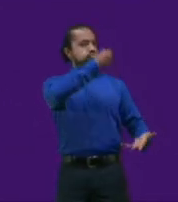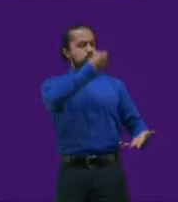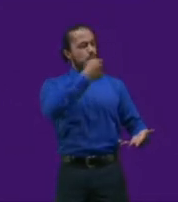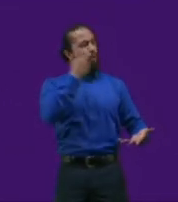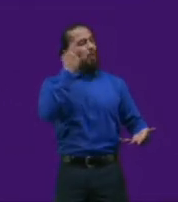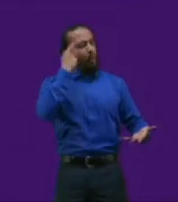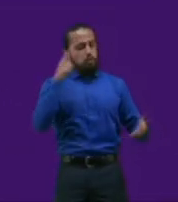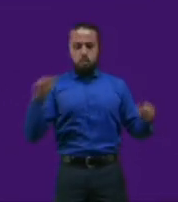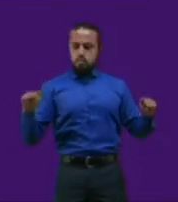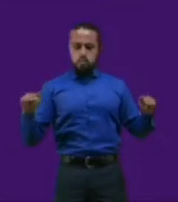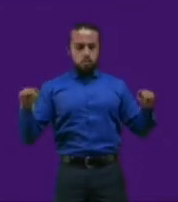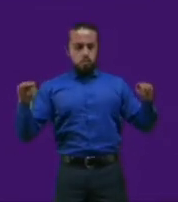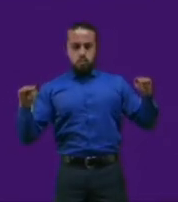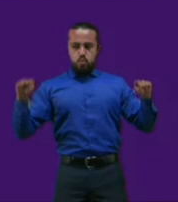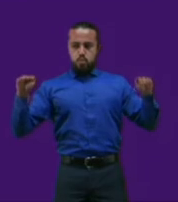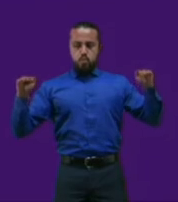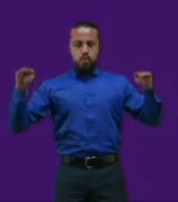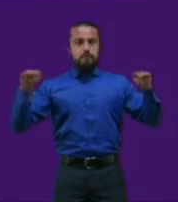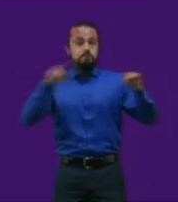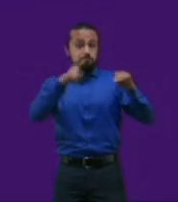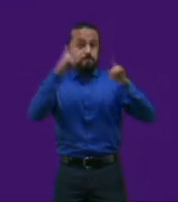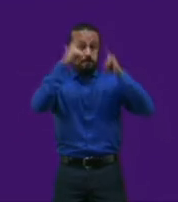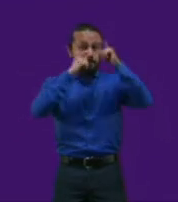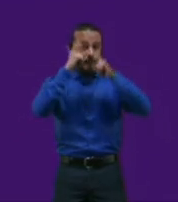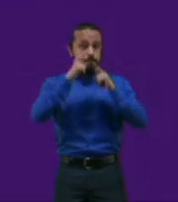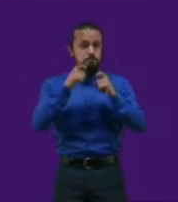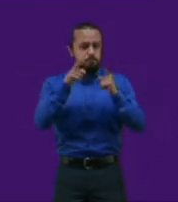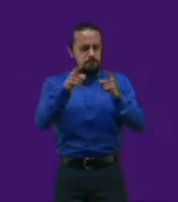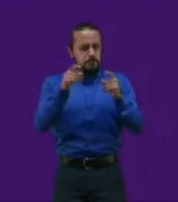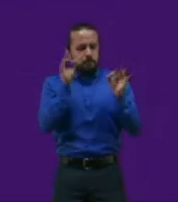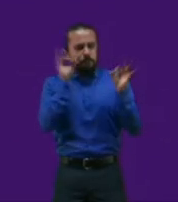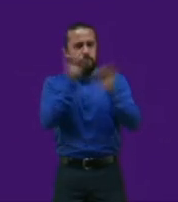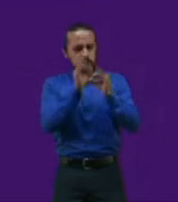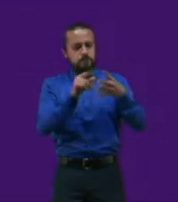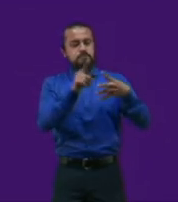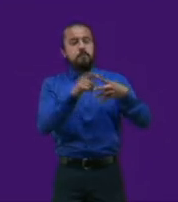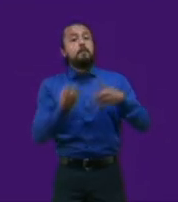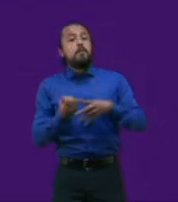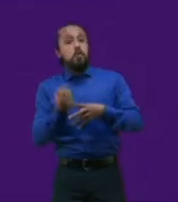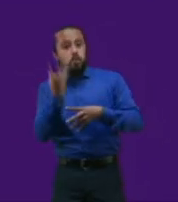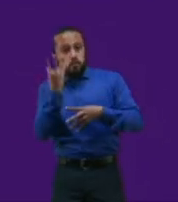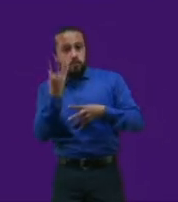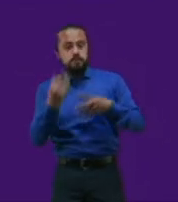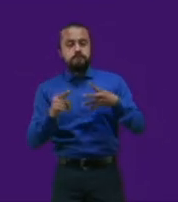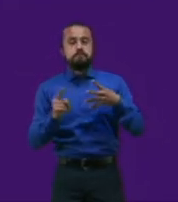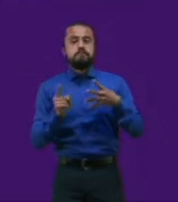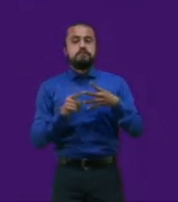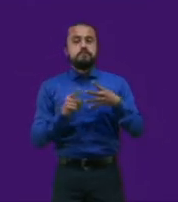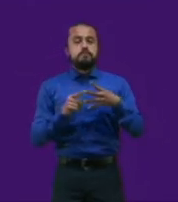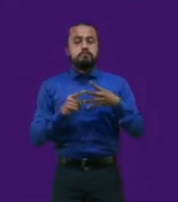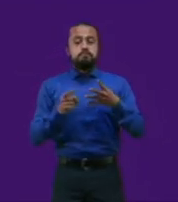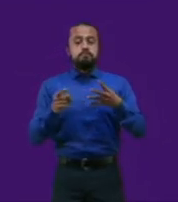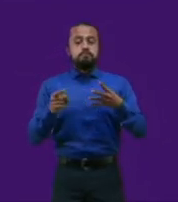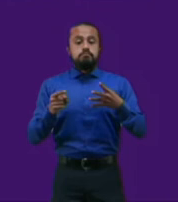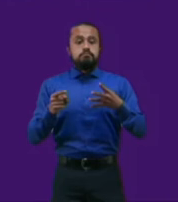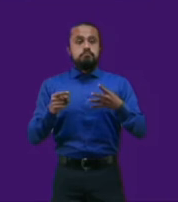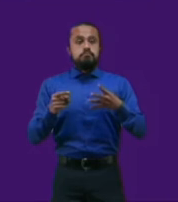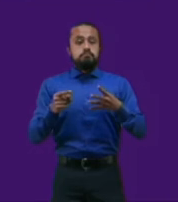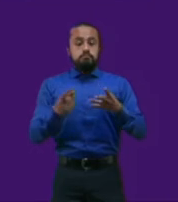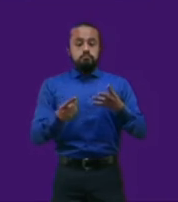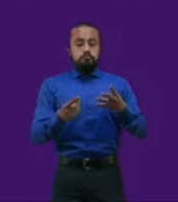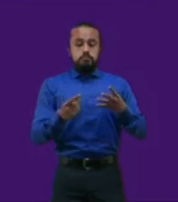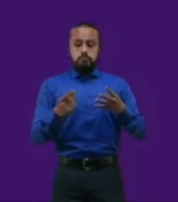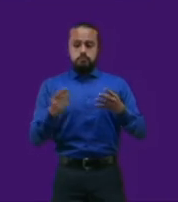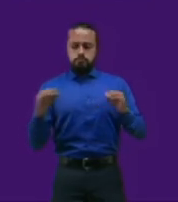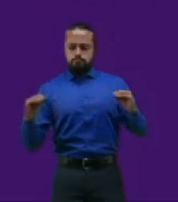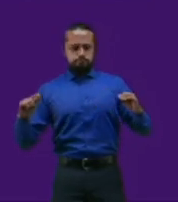para todos los players. Entonces, yo creo que concentrándose en eso, en producto, en adquirirlo, en adquirir y en monetizar,